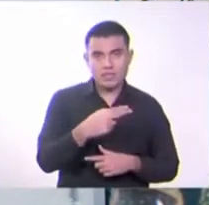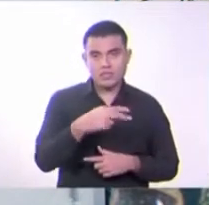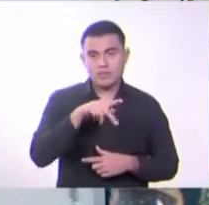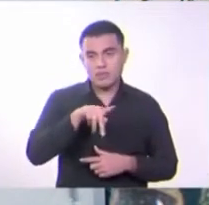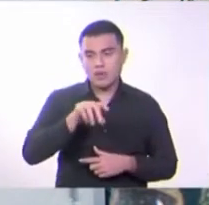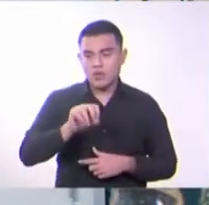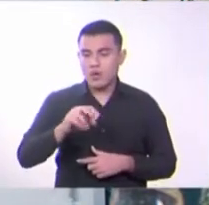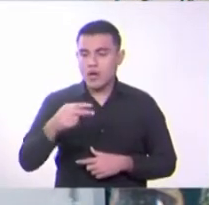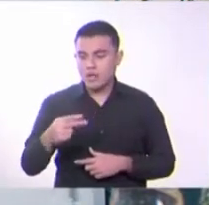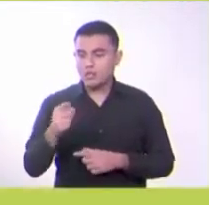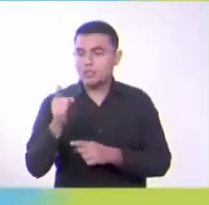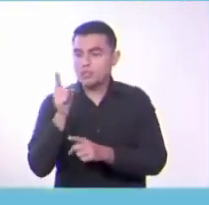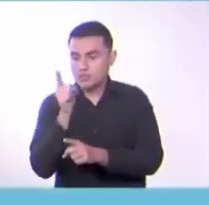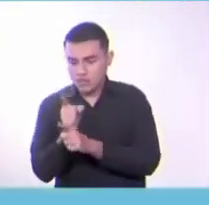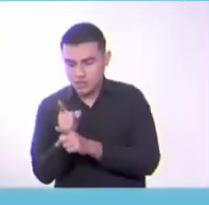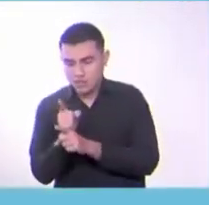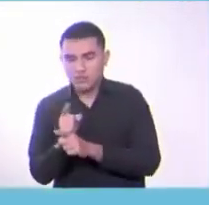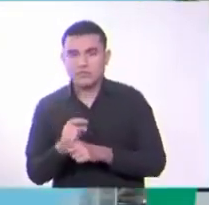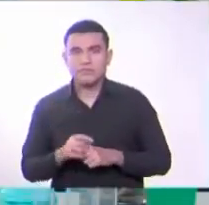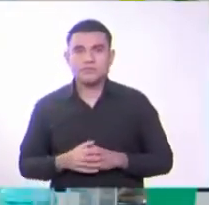correcto.